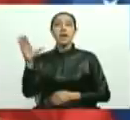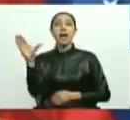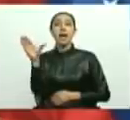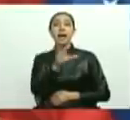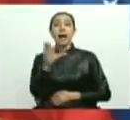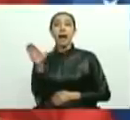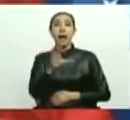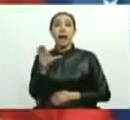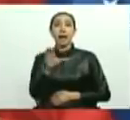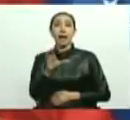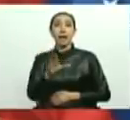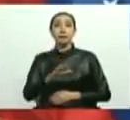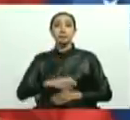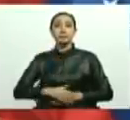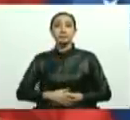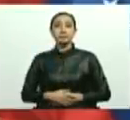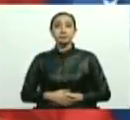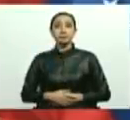Caracas.